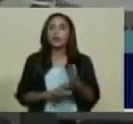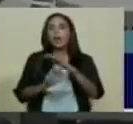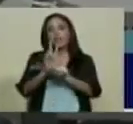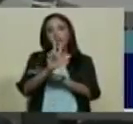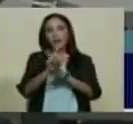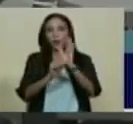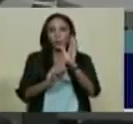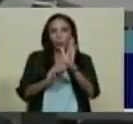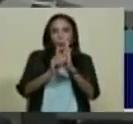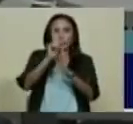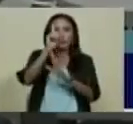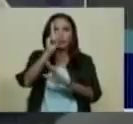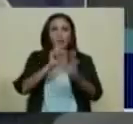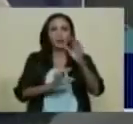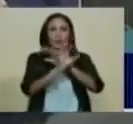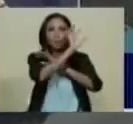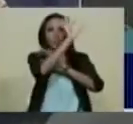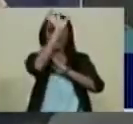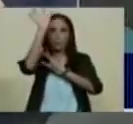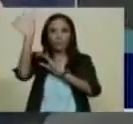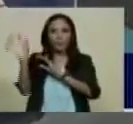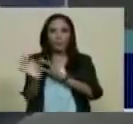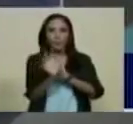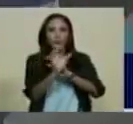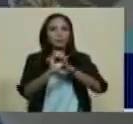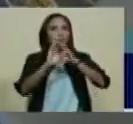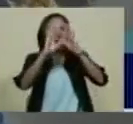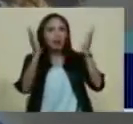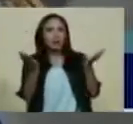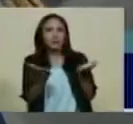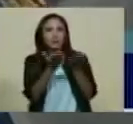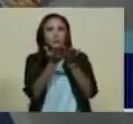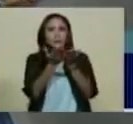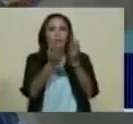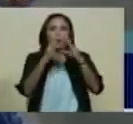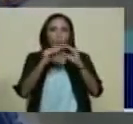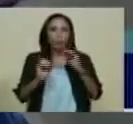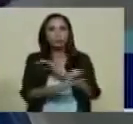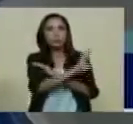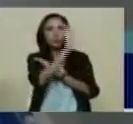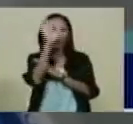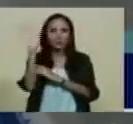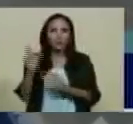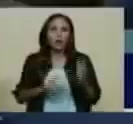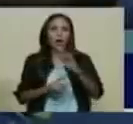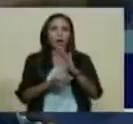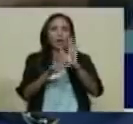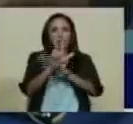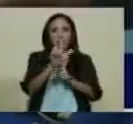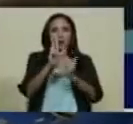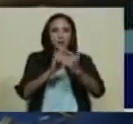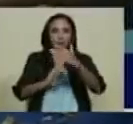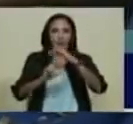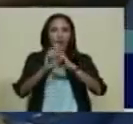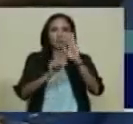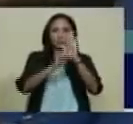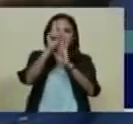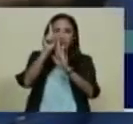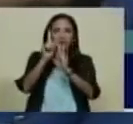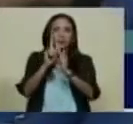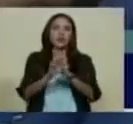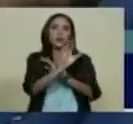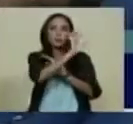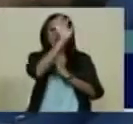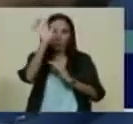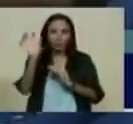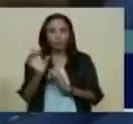es importante que nuestro pueblo pueda tener manejo de nuestras operaciones y que no existe,